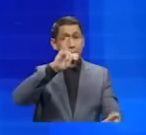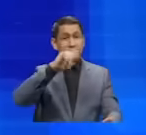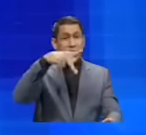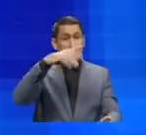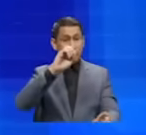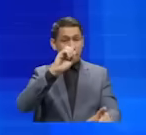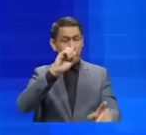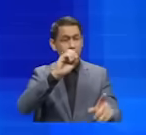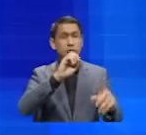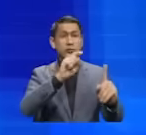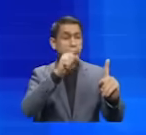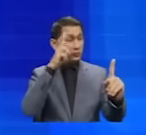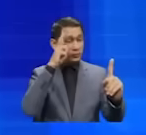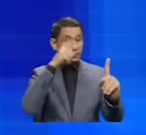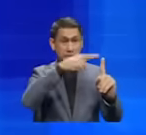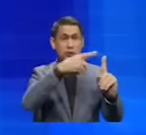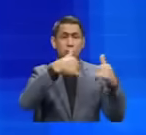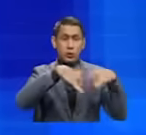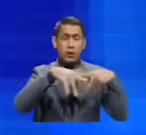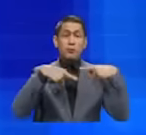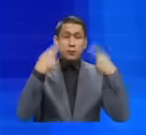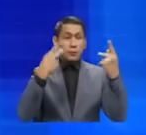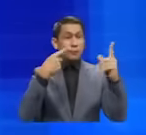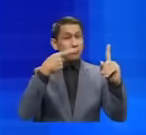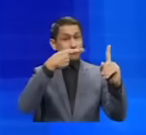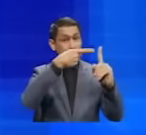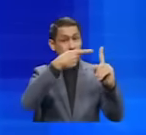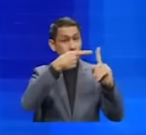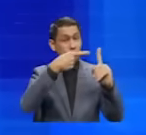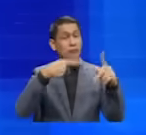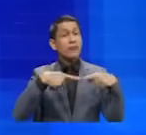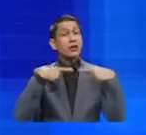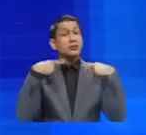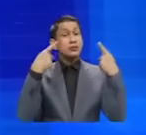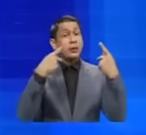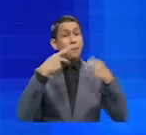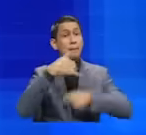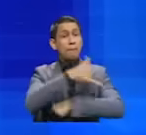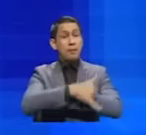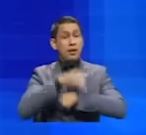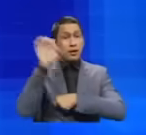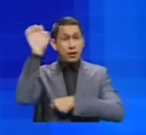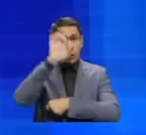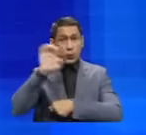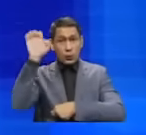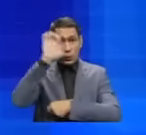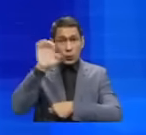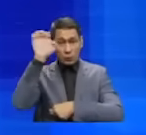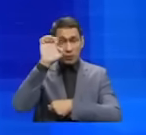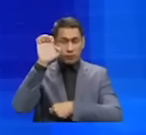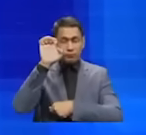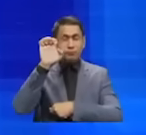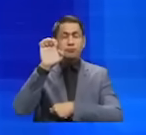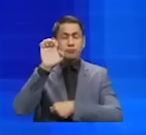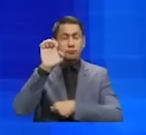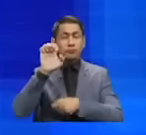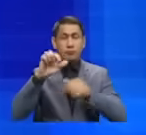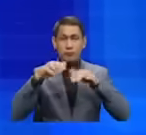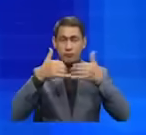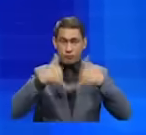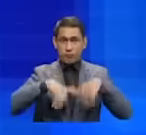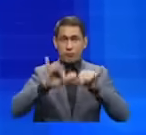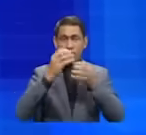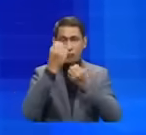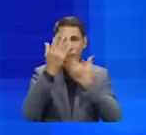está vivo y controla las operaciones desde un país europeo. Juan Pablo Ruiz nos amplía en un primer avance.